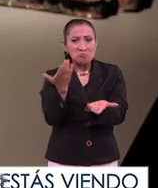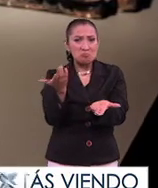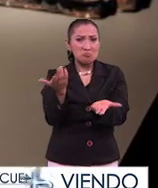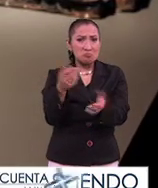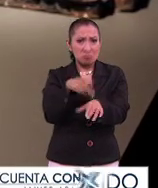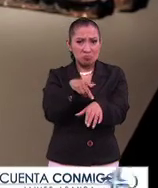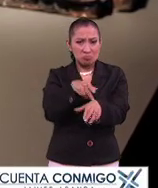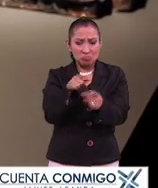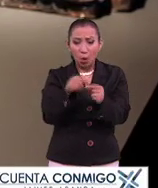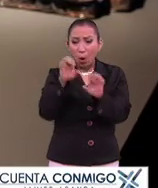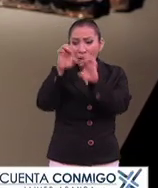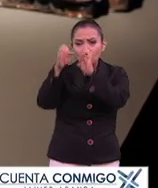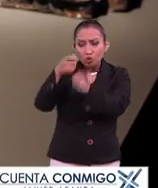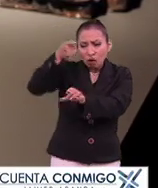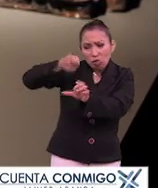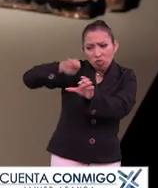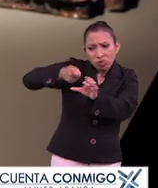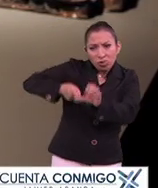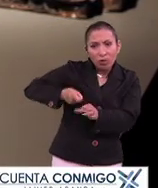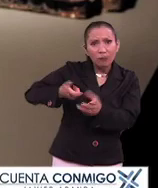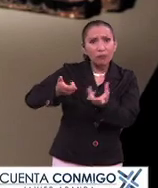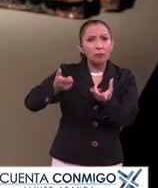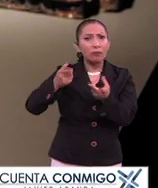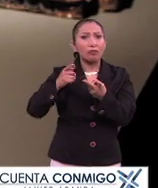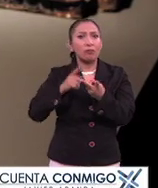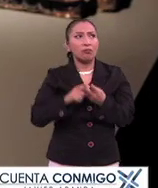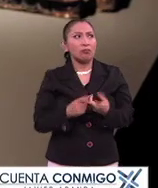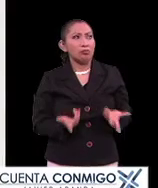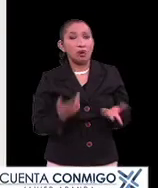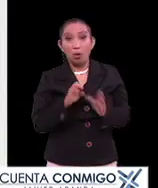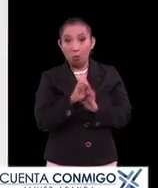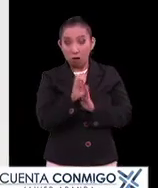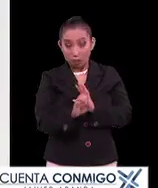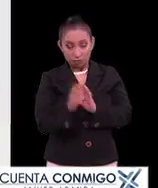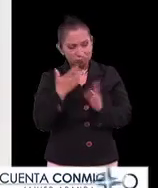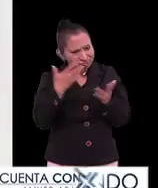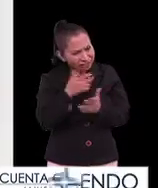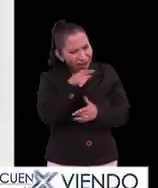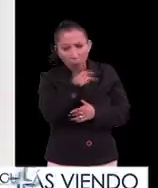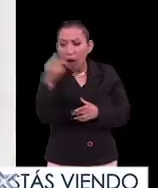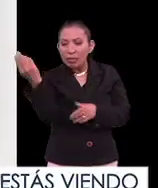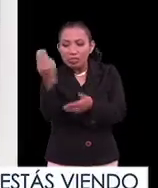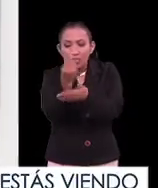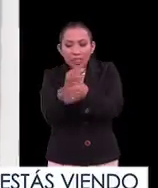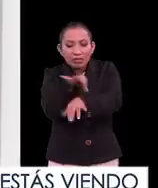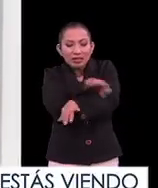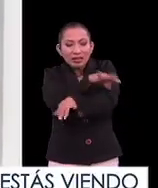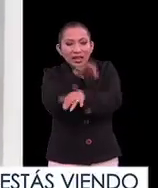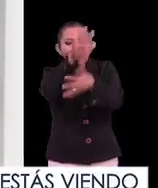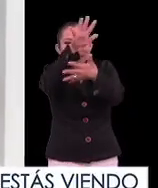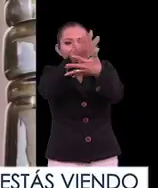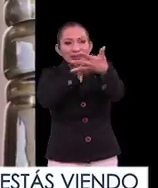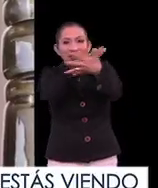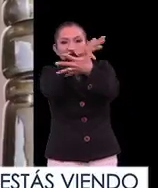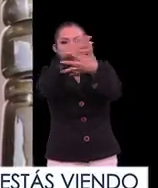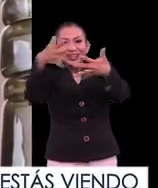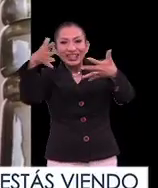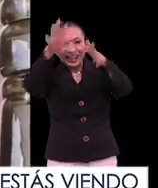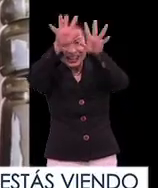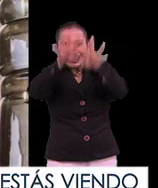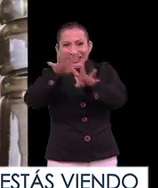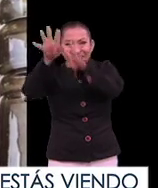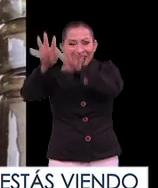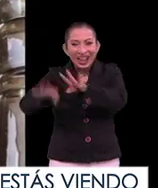una escultura, por ejemplo, cómo diseña las rejas de algunos de